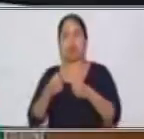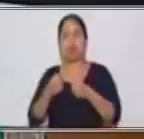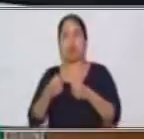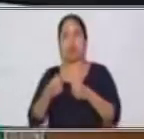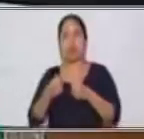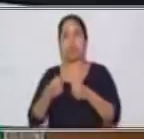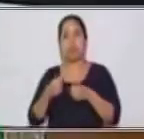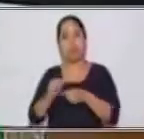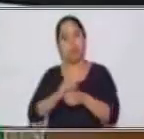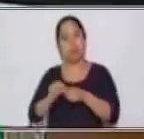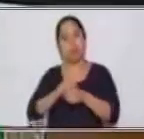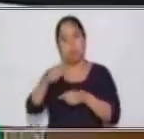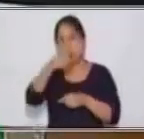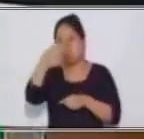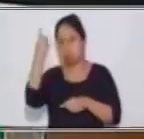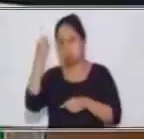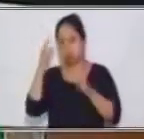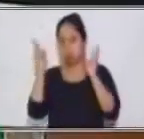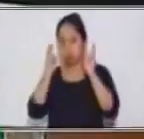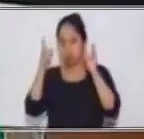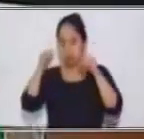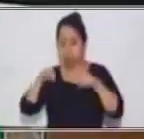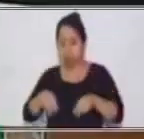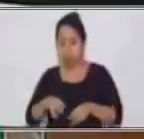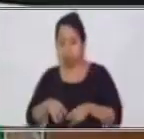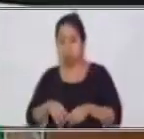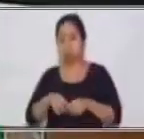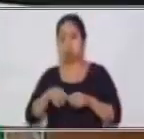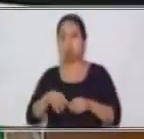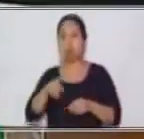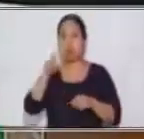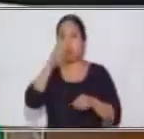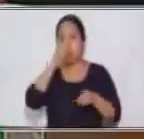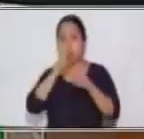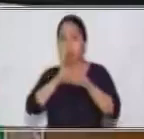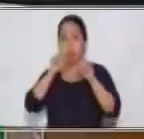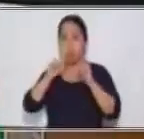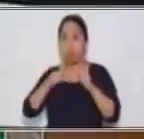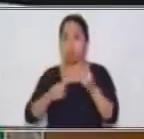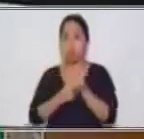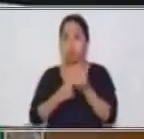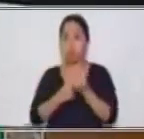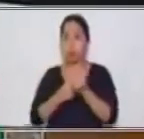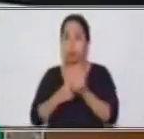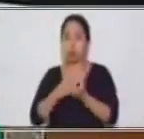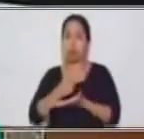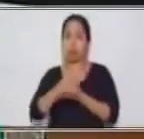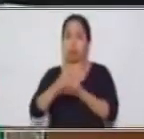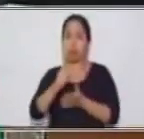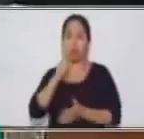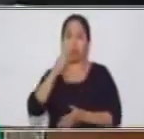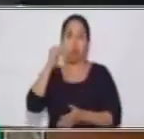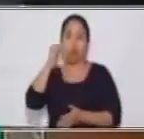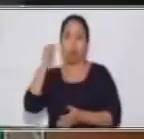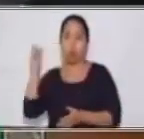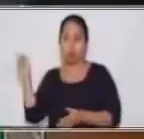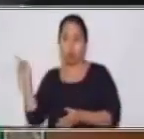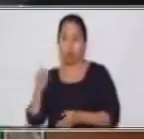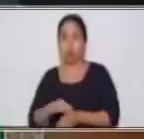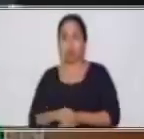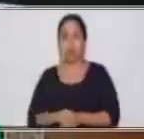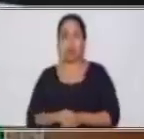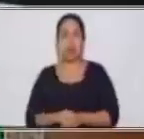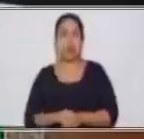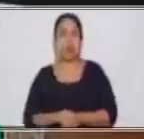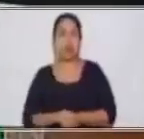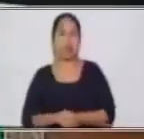trabajar de aplicación. Puedes tener también la ayuda de un adulto para compartir la información que estás aprendiendo y adicional a ello